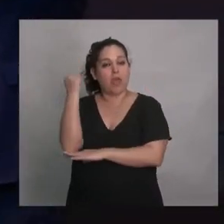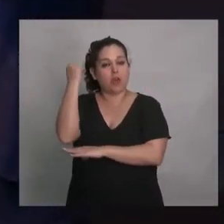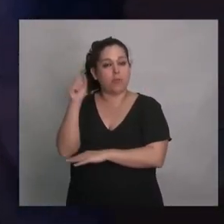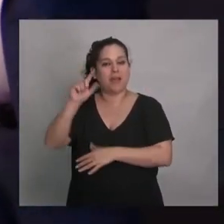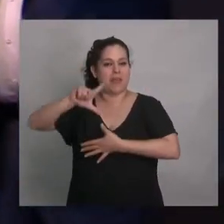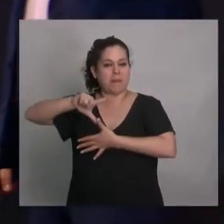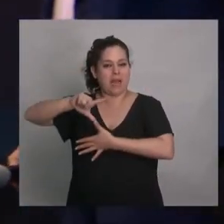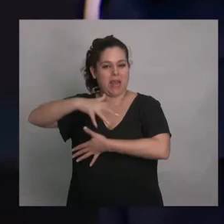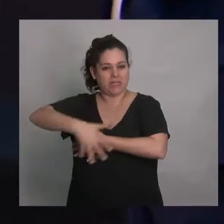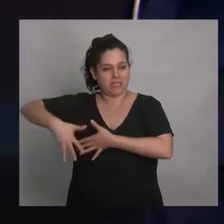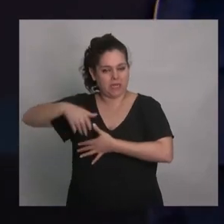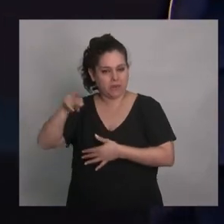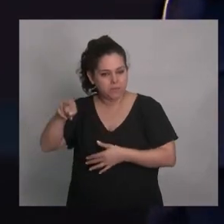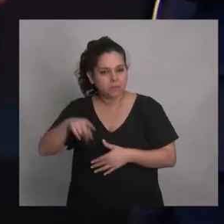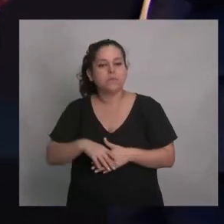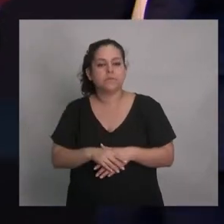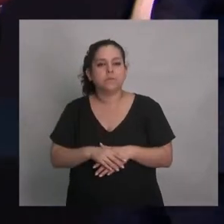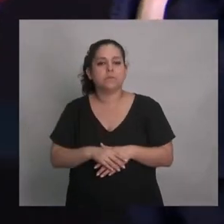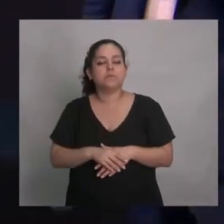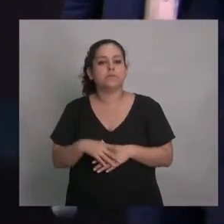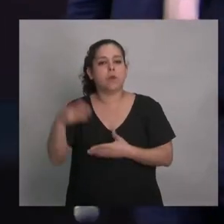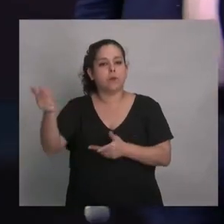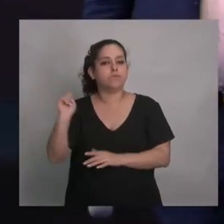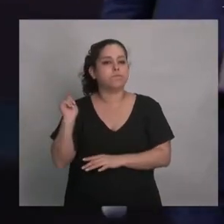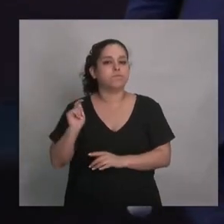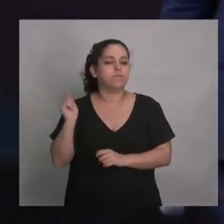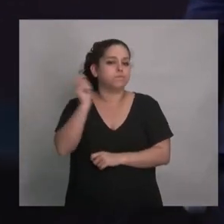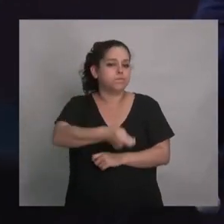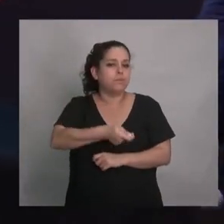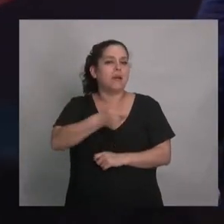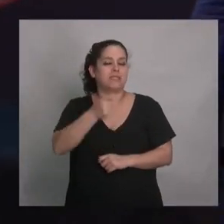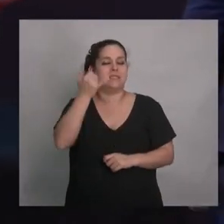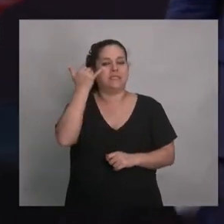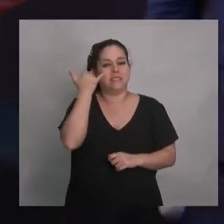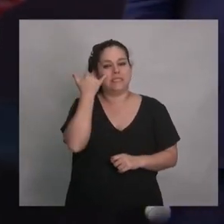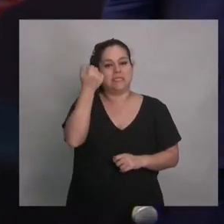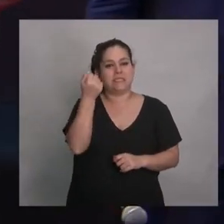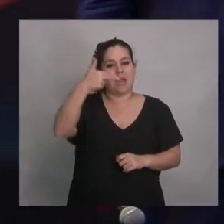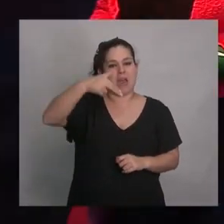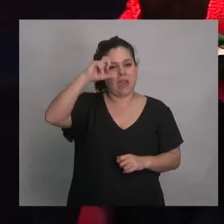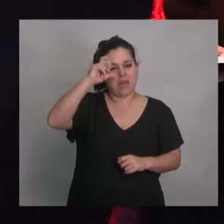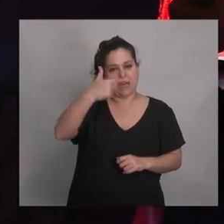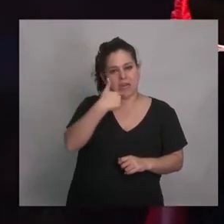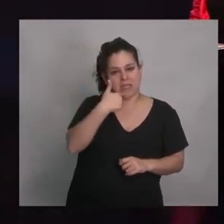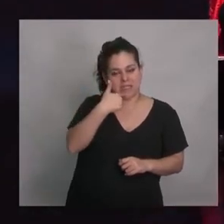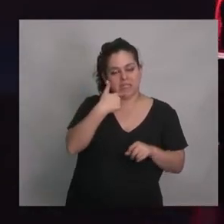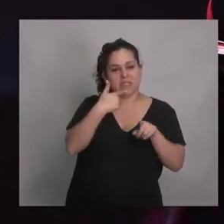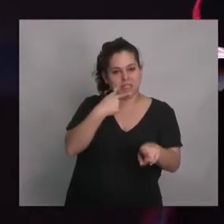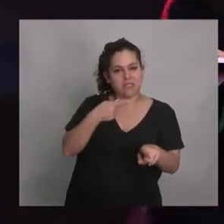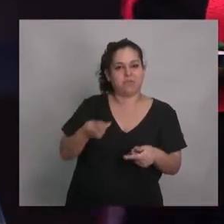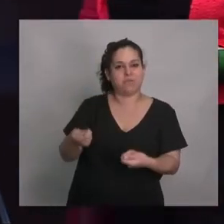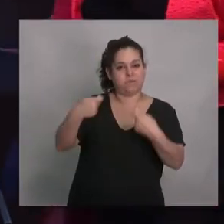latina lo recibe pablo yanes y lo entrega graciela di marco